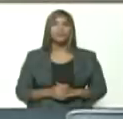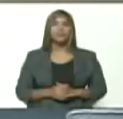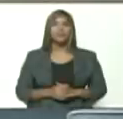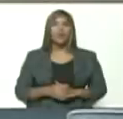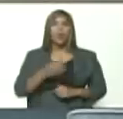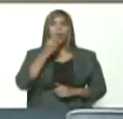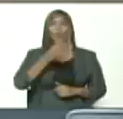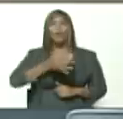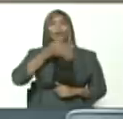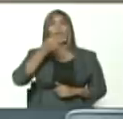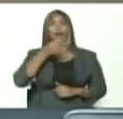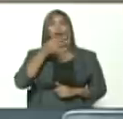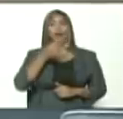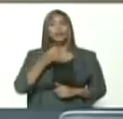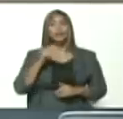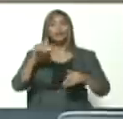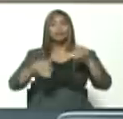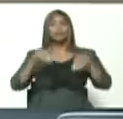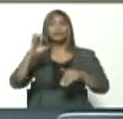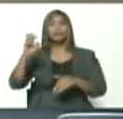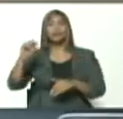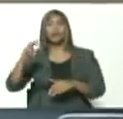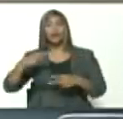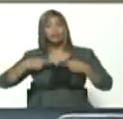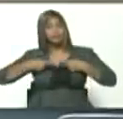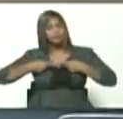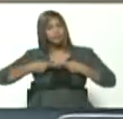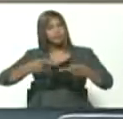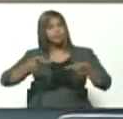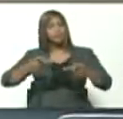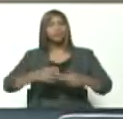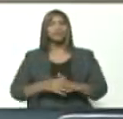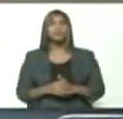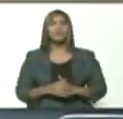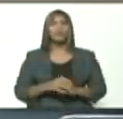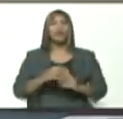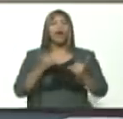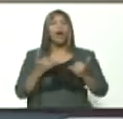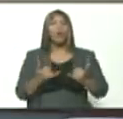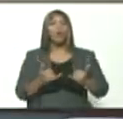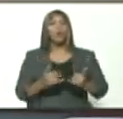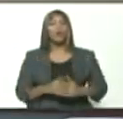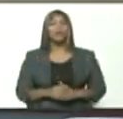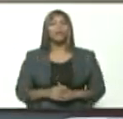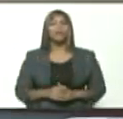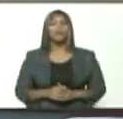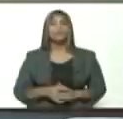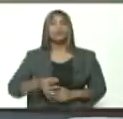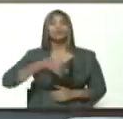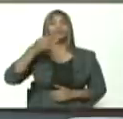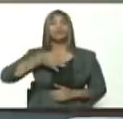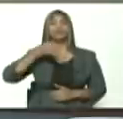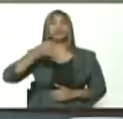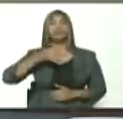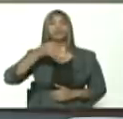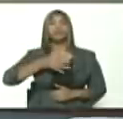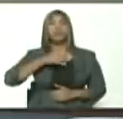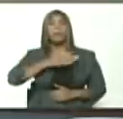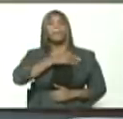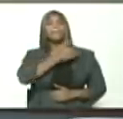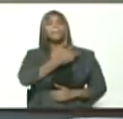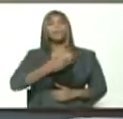Buenas tardes, el Consejo Nacional Electoral le da la más cordial bienvenida. Seguidamente, palabras a cargo del ciudadano Pedro